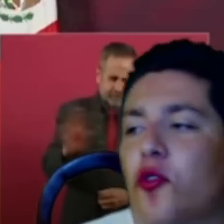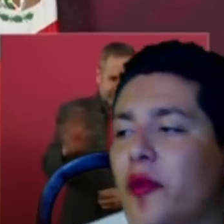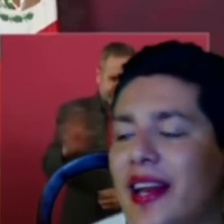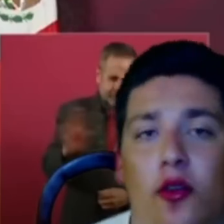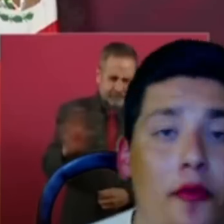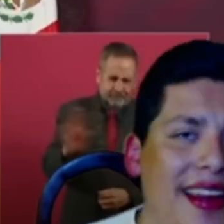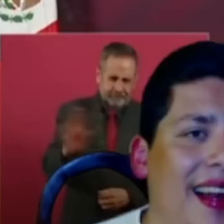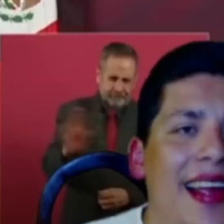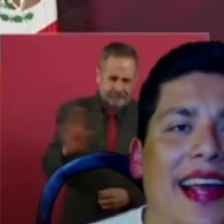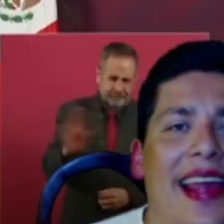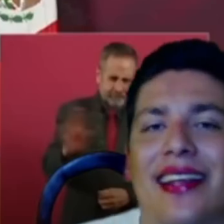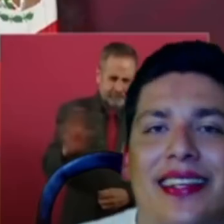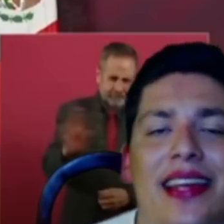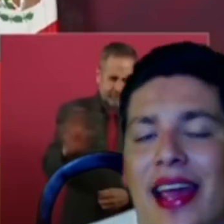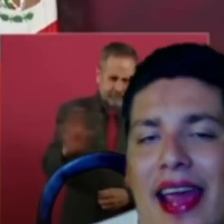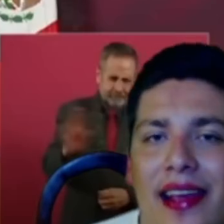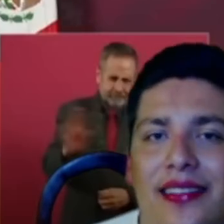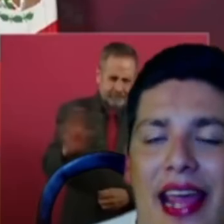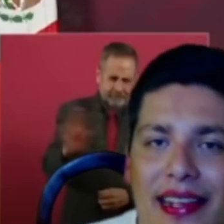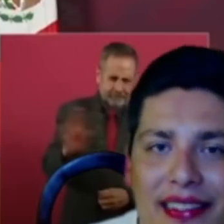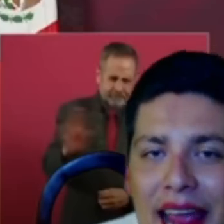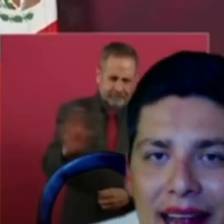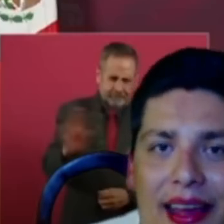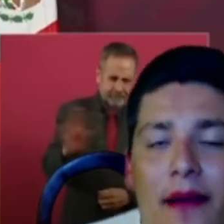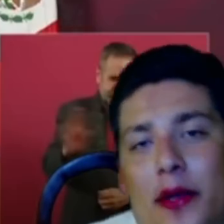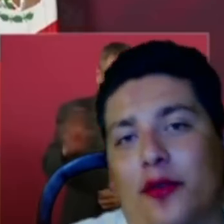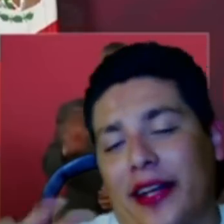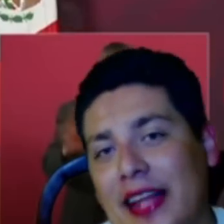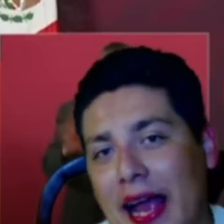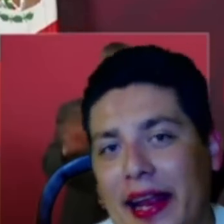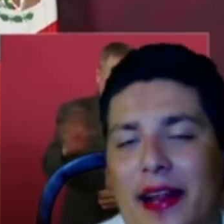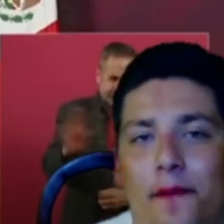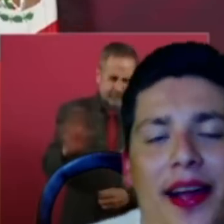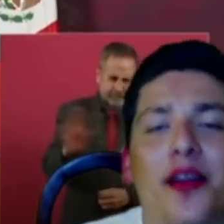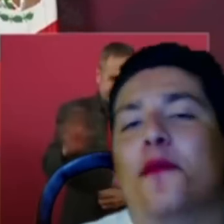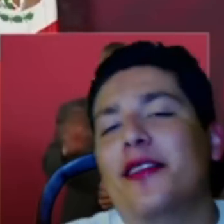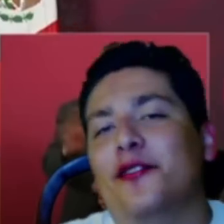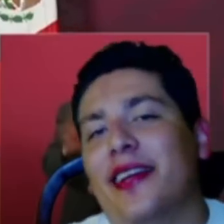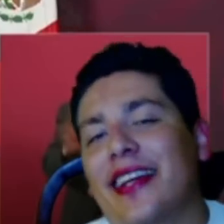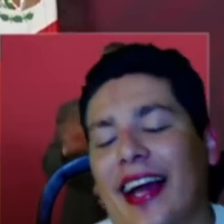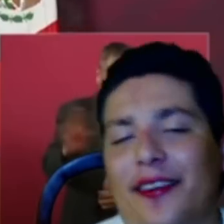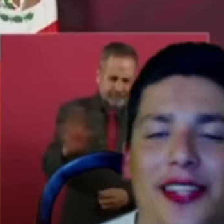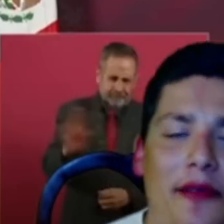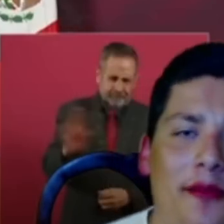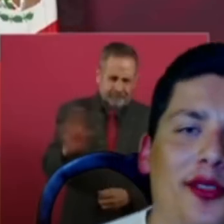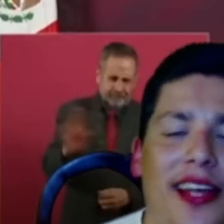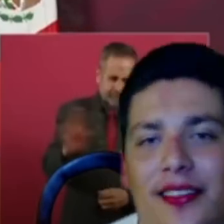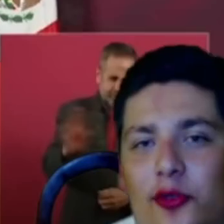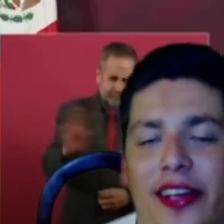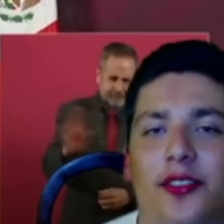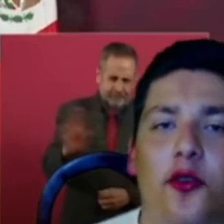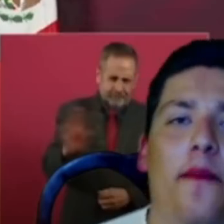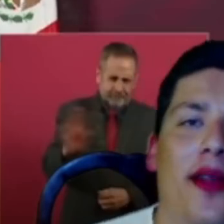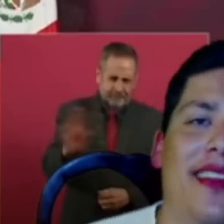muy juvenil, que ella sí es de izquierda, pero que está en el PAN, pues los mexicanos sabemos que